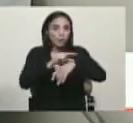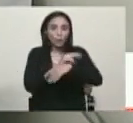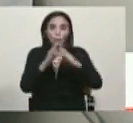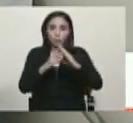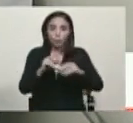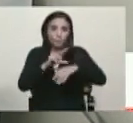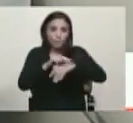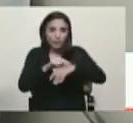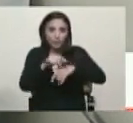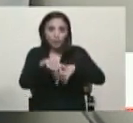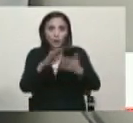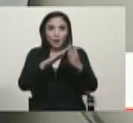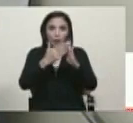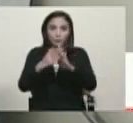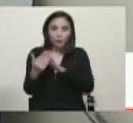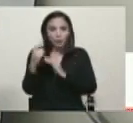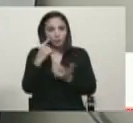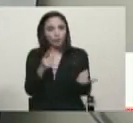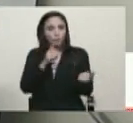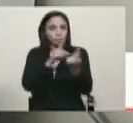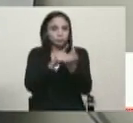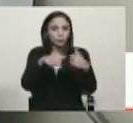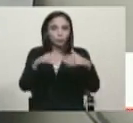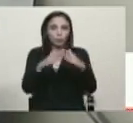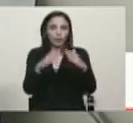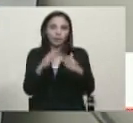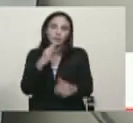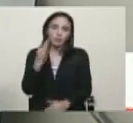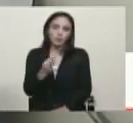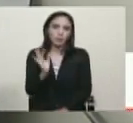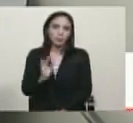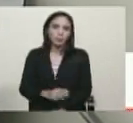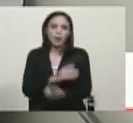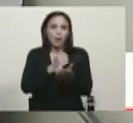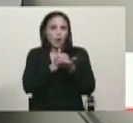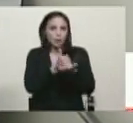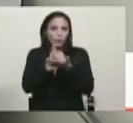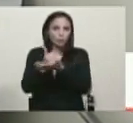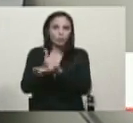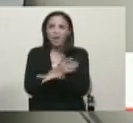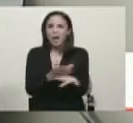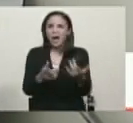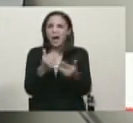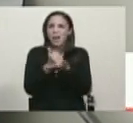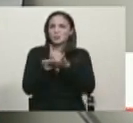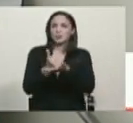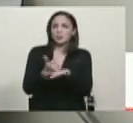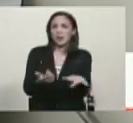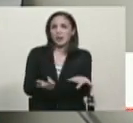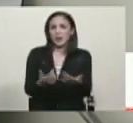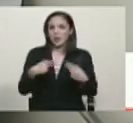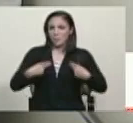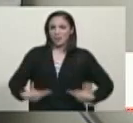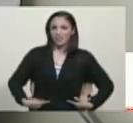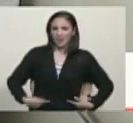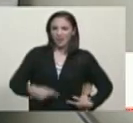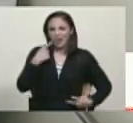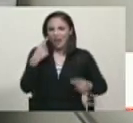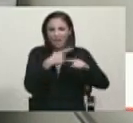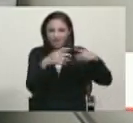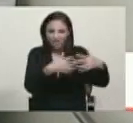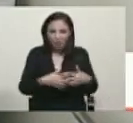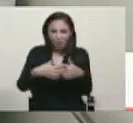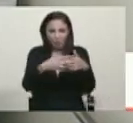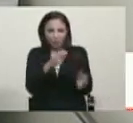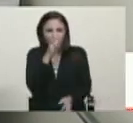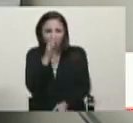en la comunidad te llegue a tu casa la medicina. Esa es la verdadera ayuda humanitaria. Lo demás es un show barato,